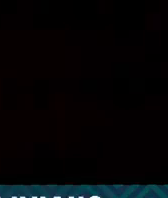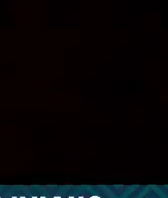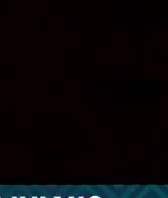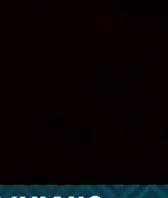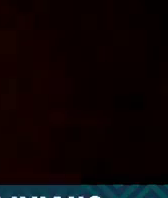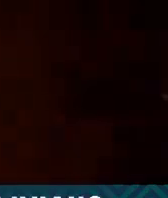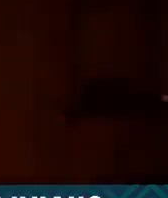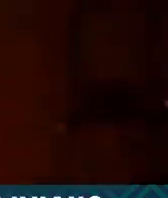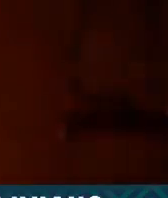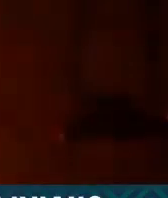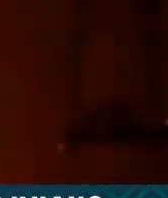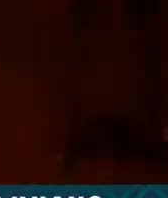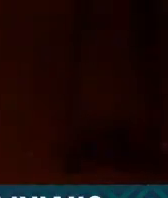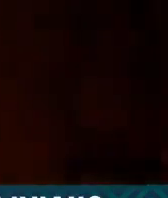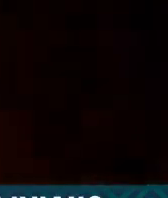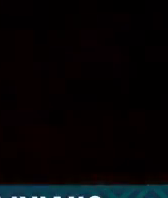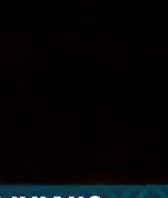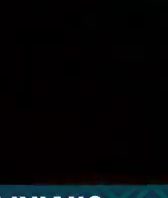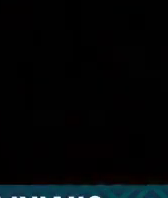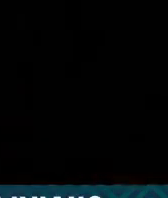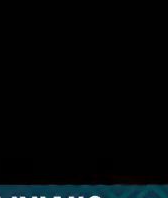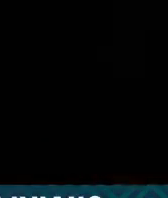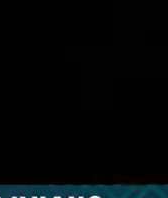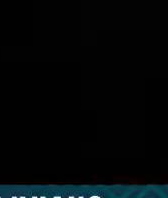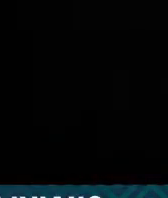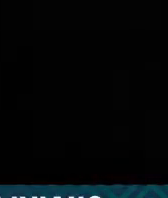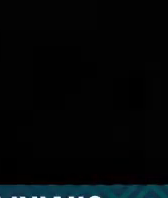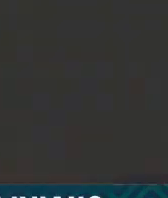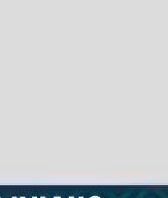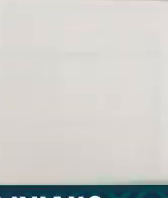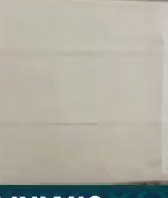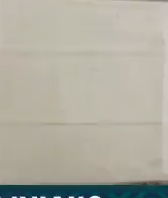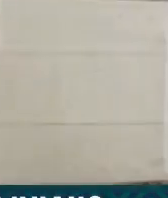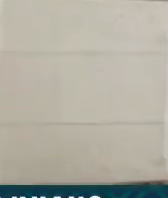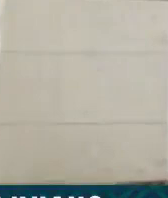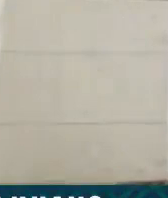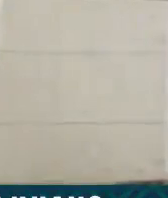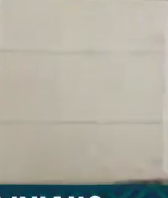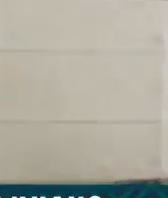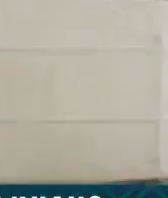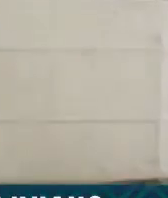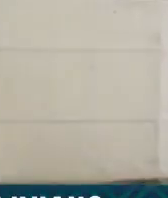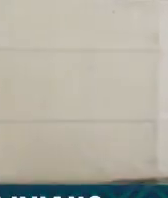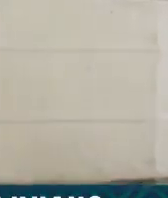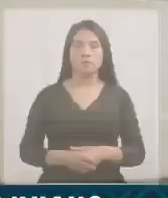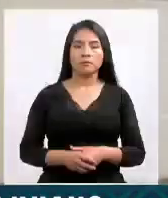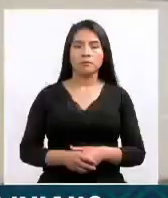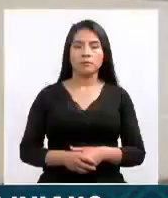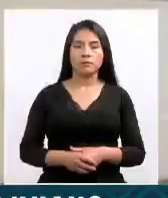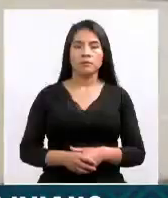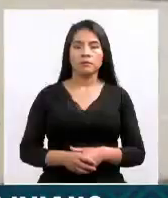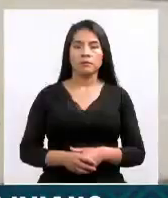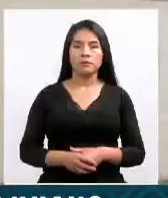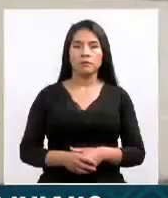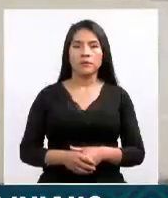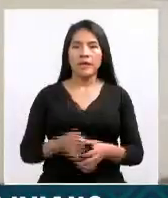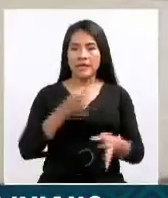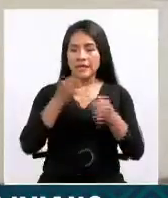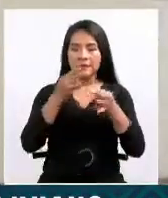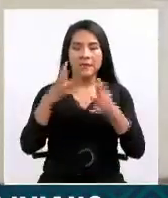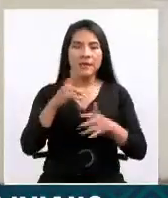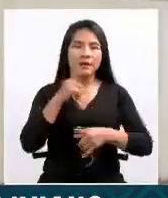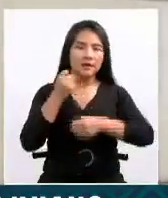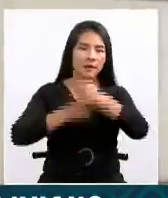de teledetección. Realmente el tema de la teledetección, ¿no? Que es una nueva área de actividad de hace unos años